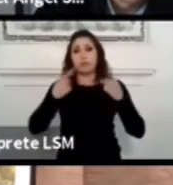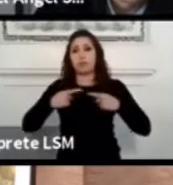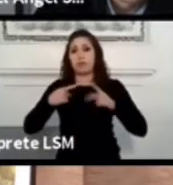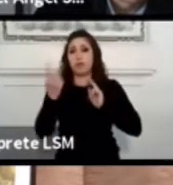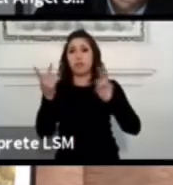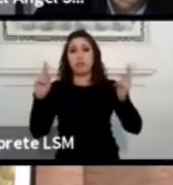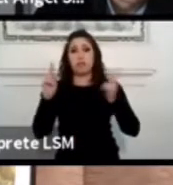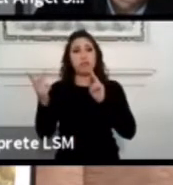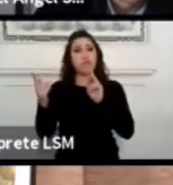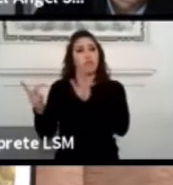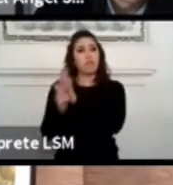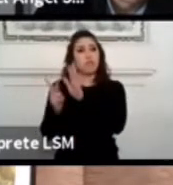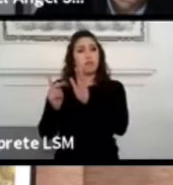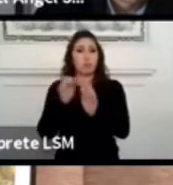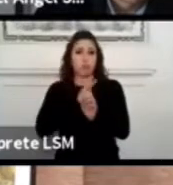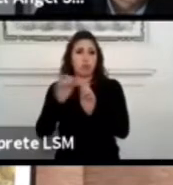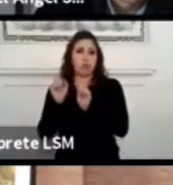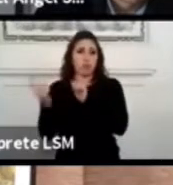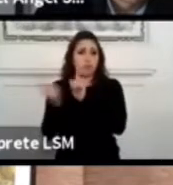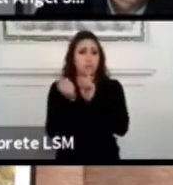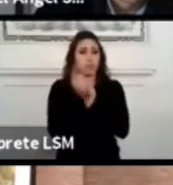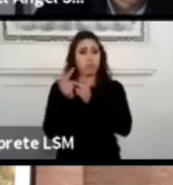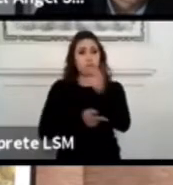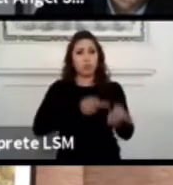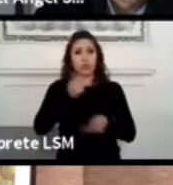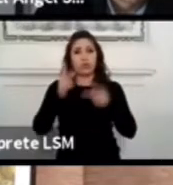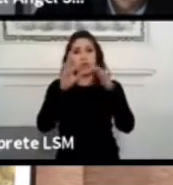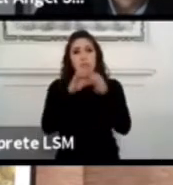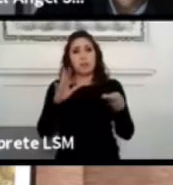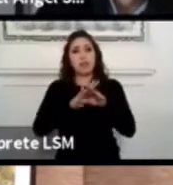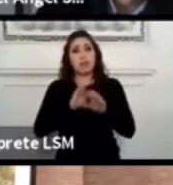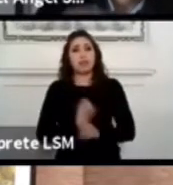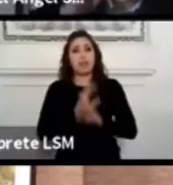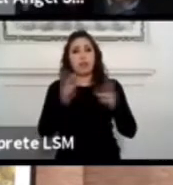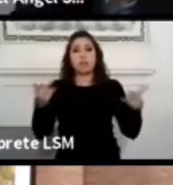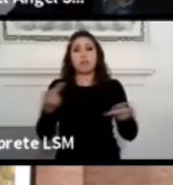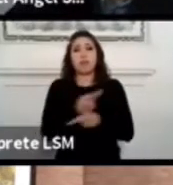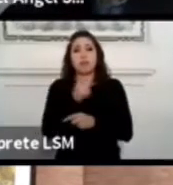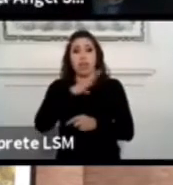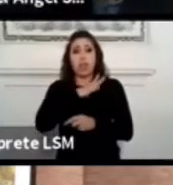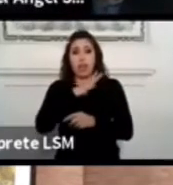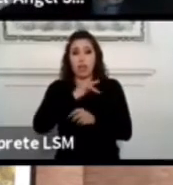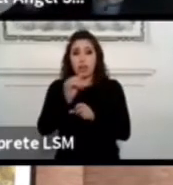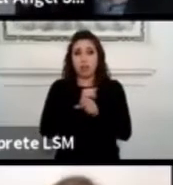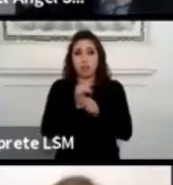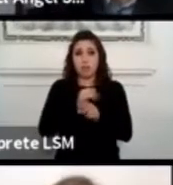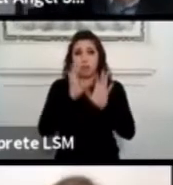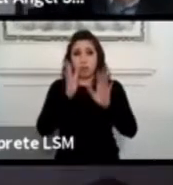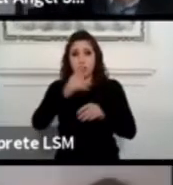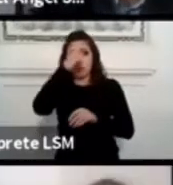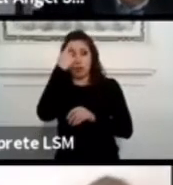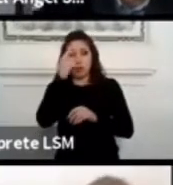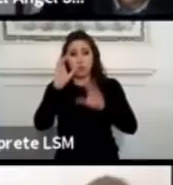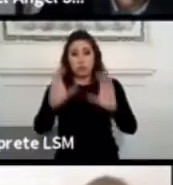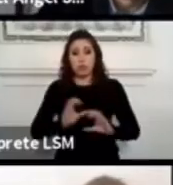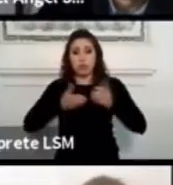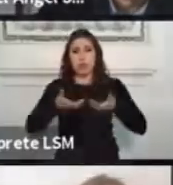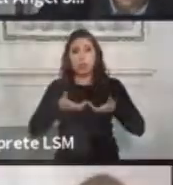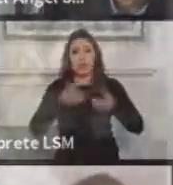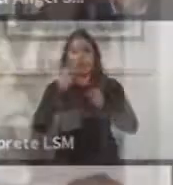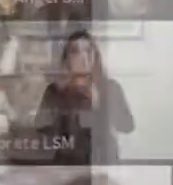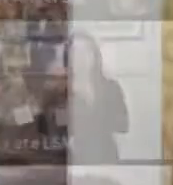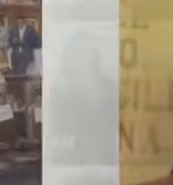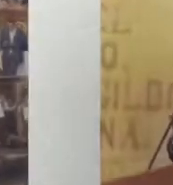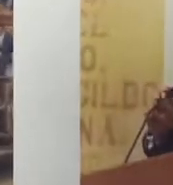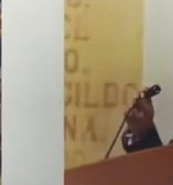posibles afectaciones de precisión en relación a los estudios de preservación de estructuras históricas